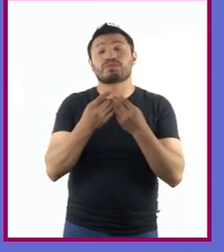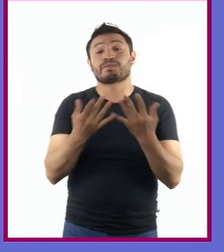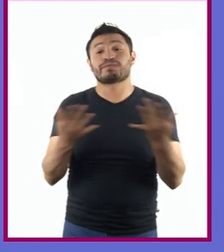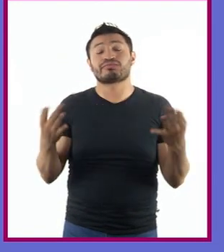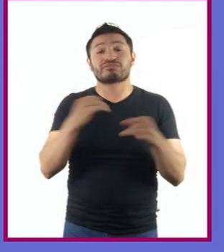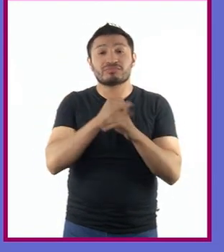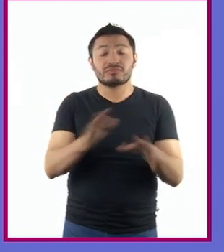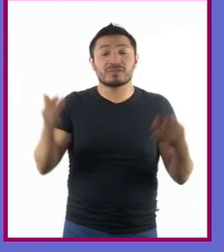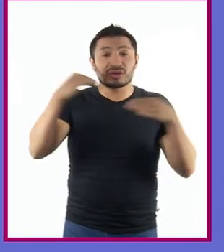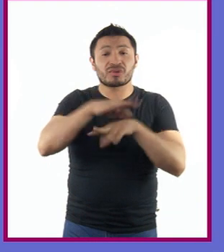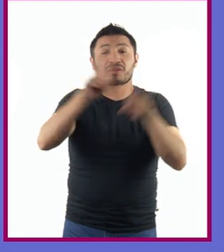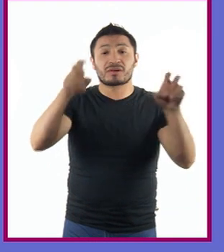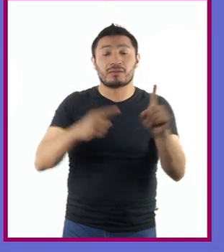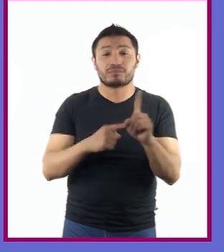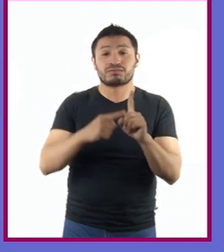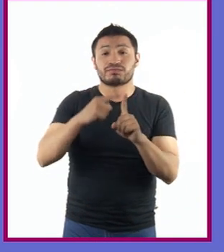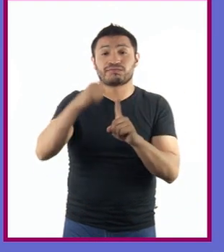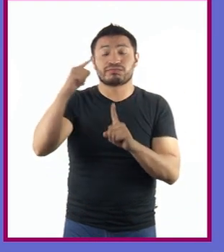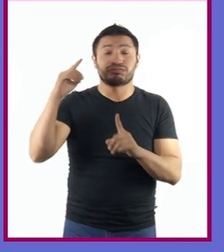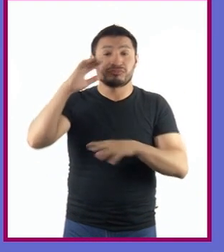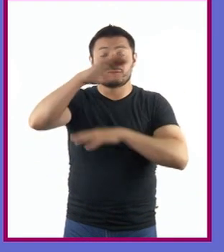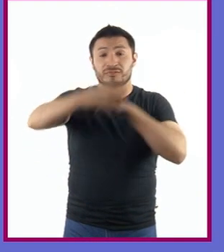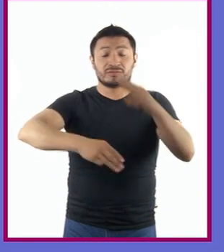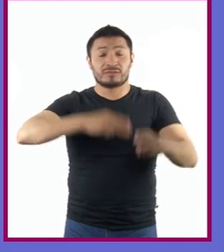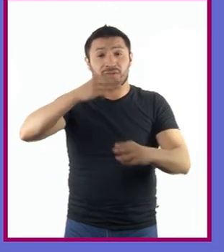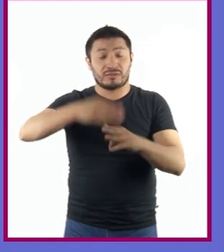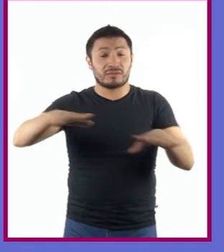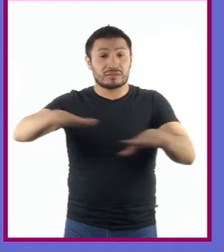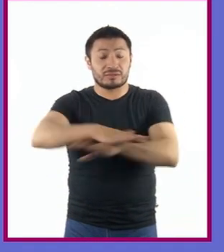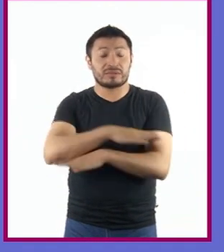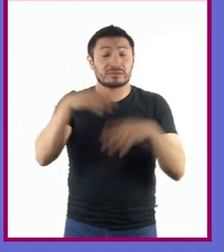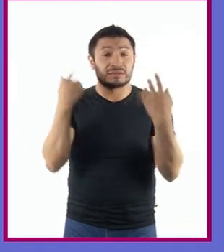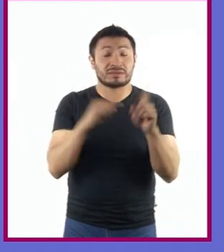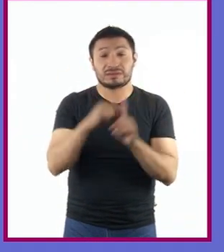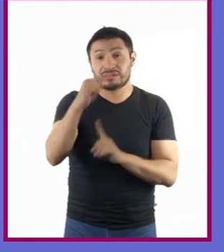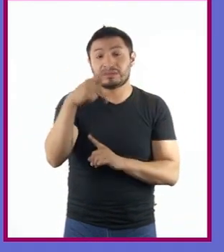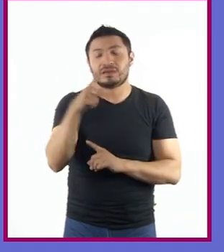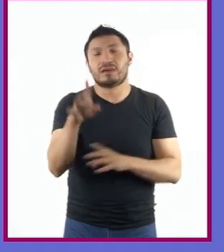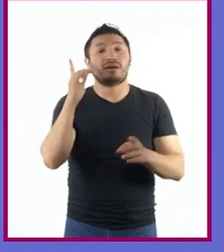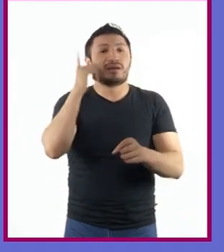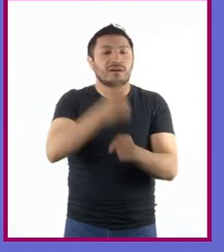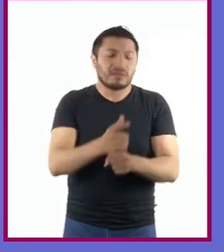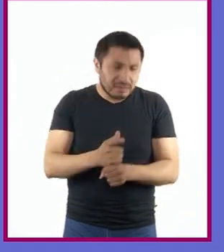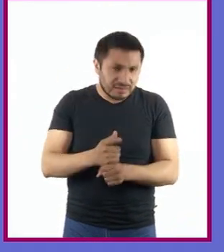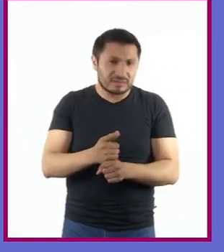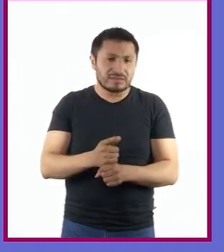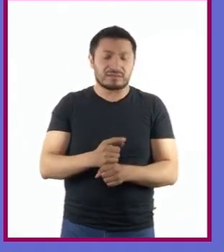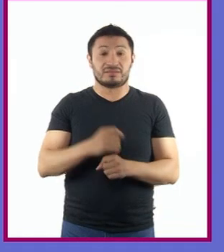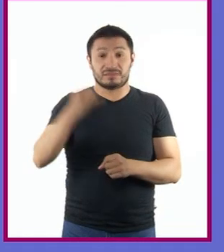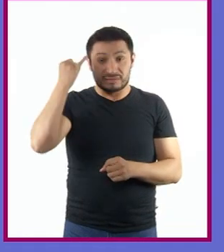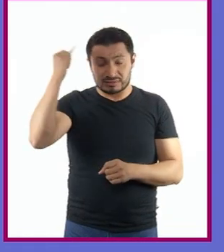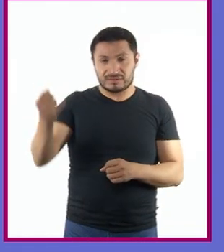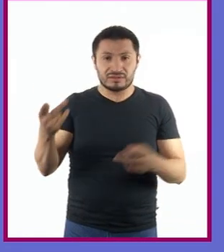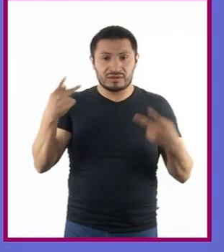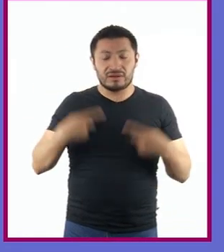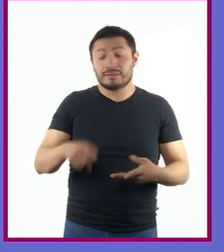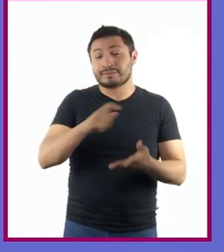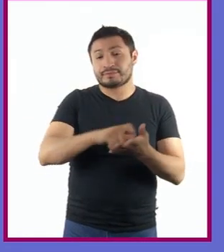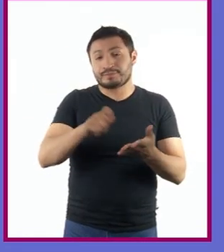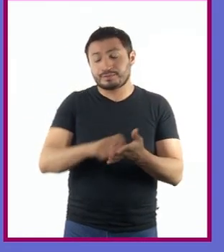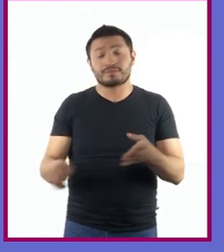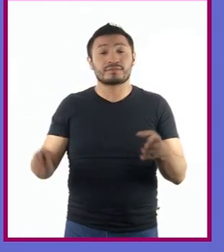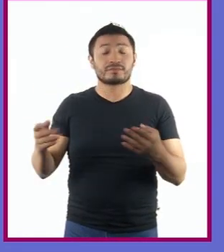del calentamiento global y el cambio climático, pero ¿cómo podemos identificar la postura de un autor y sus argumentos